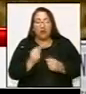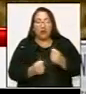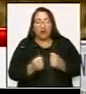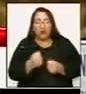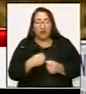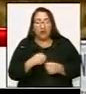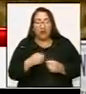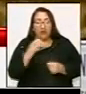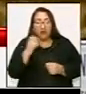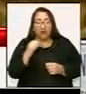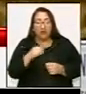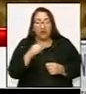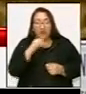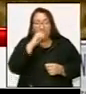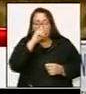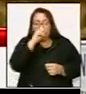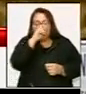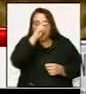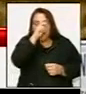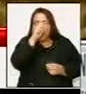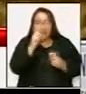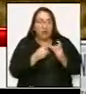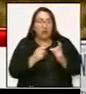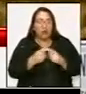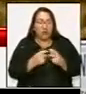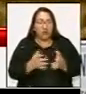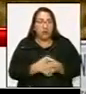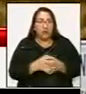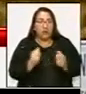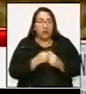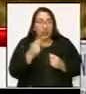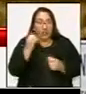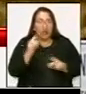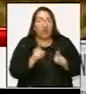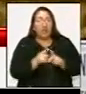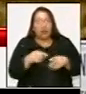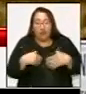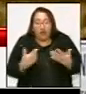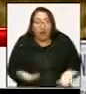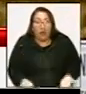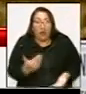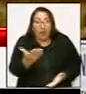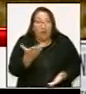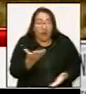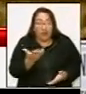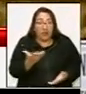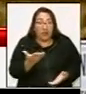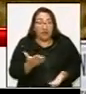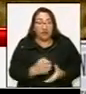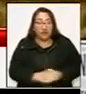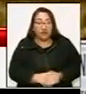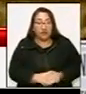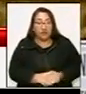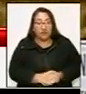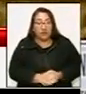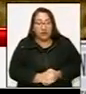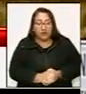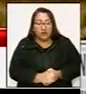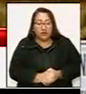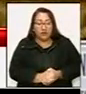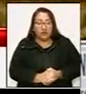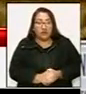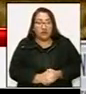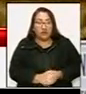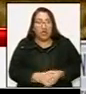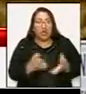todo se caía acá. Y entonces, con ese criterio también podremos exigirle a los concesionarios